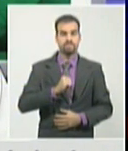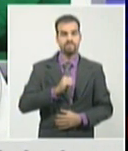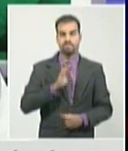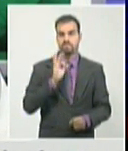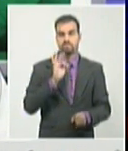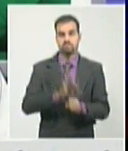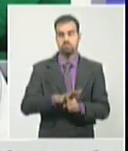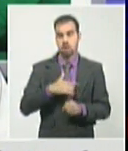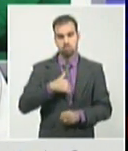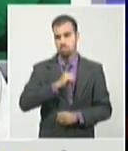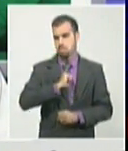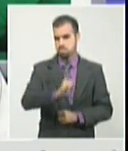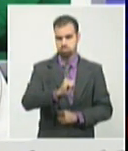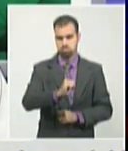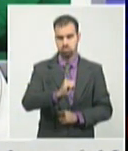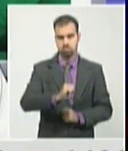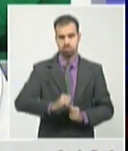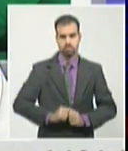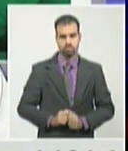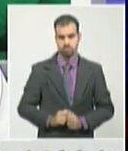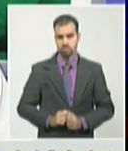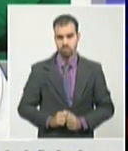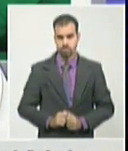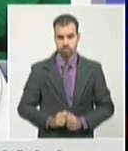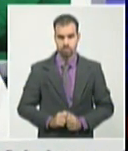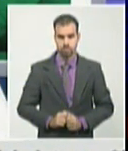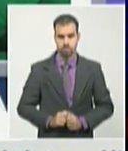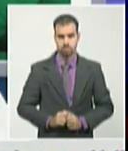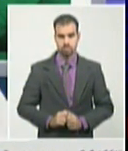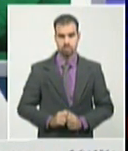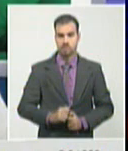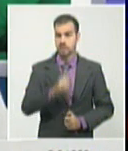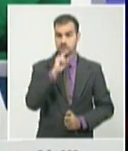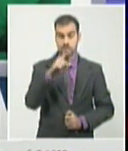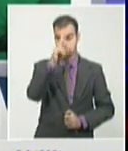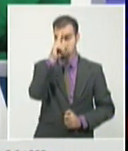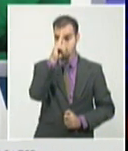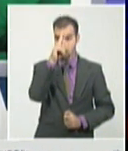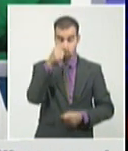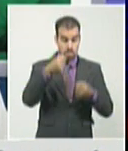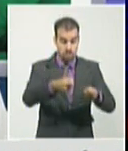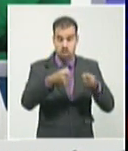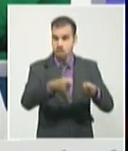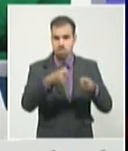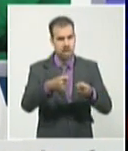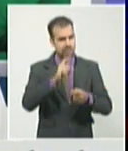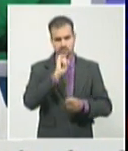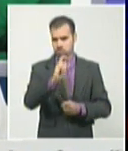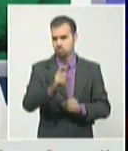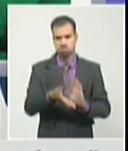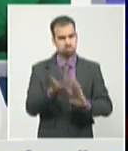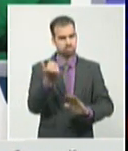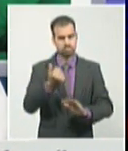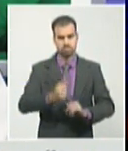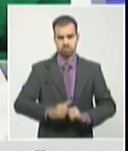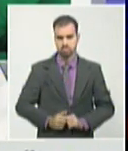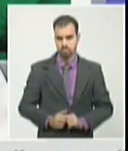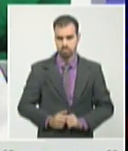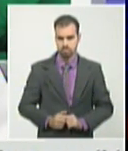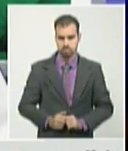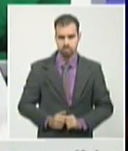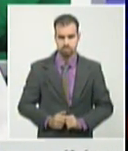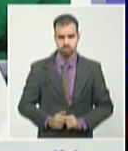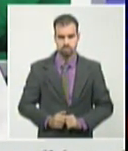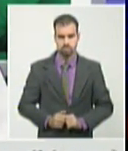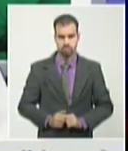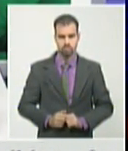parada cardíaca de la cual tampoco fue posible recuperarlo a pesar de las maniobras de reanimación que se